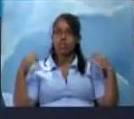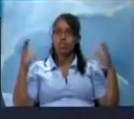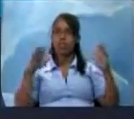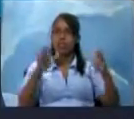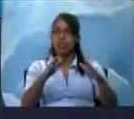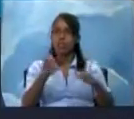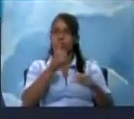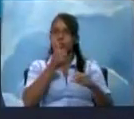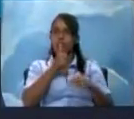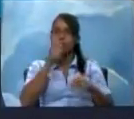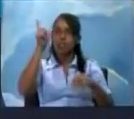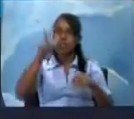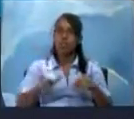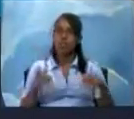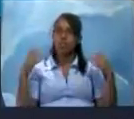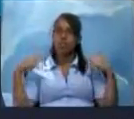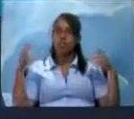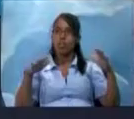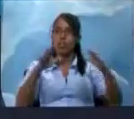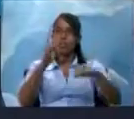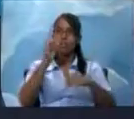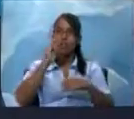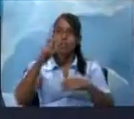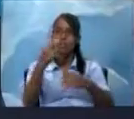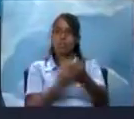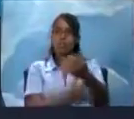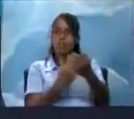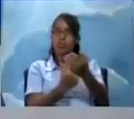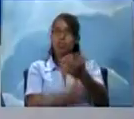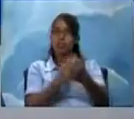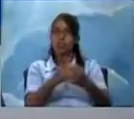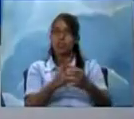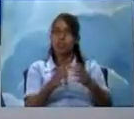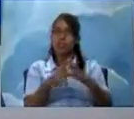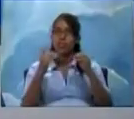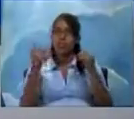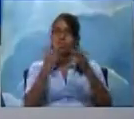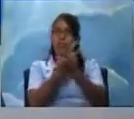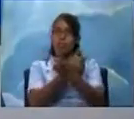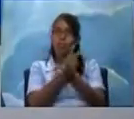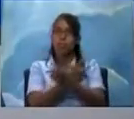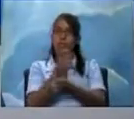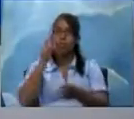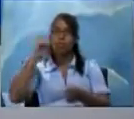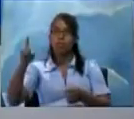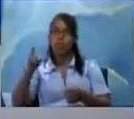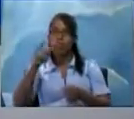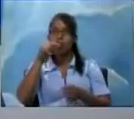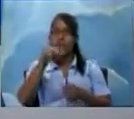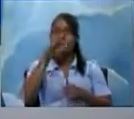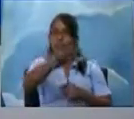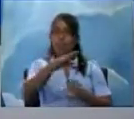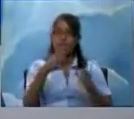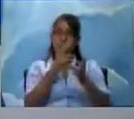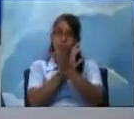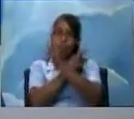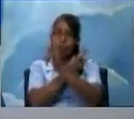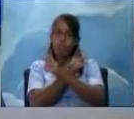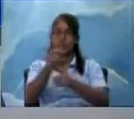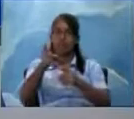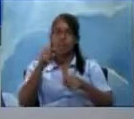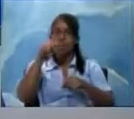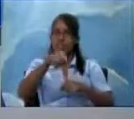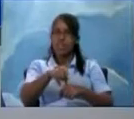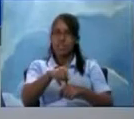ángeles. ¿Quiénes son los ángeles del diablo, hermano Cáceres? Los demonios. Los demonios, ahí están los ángeles